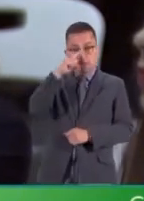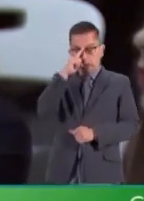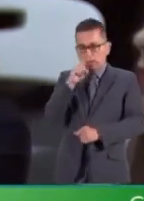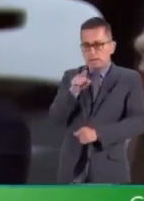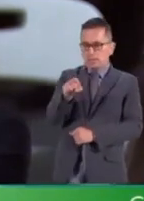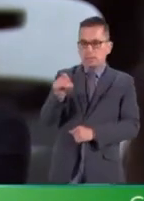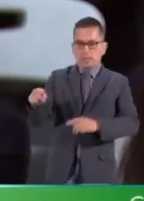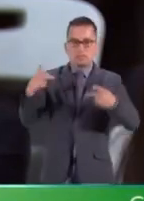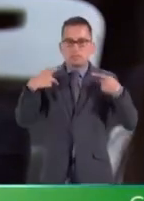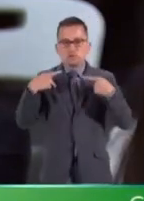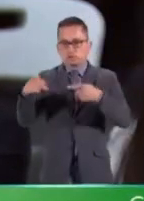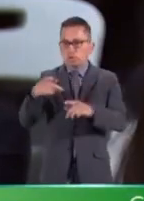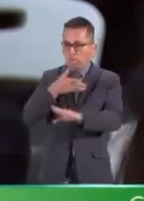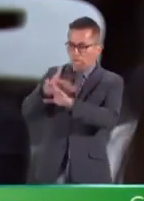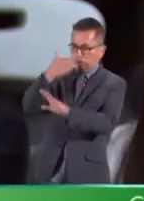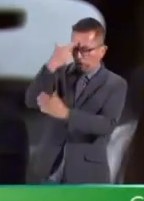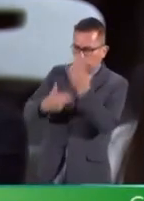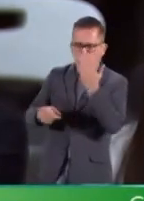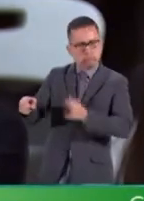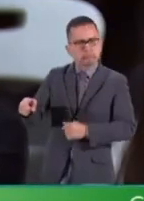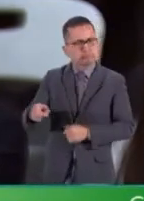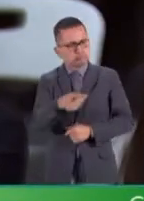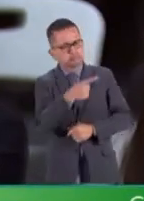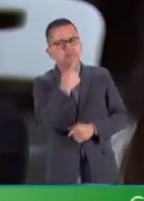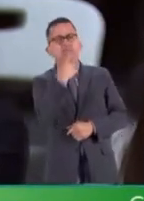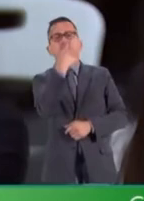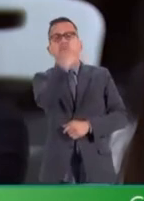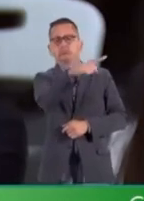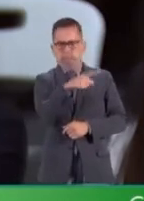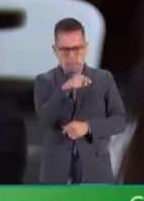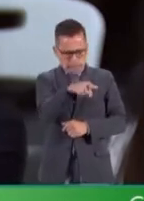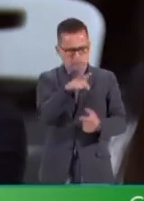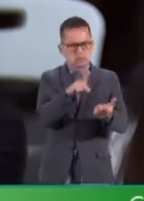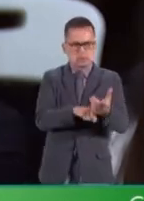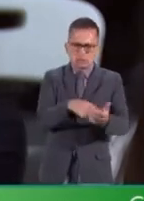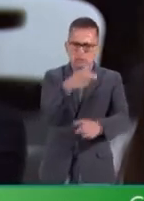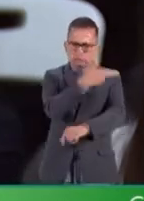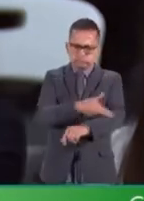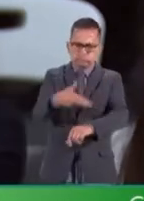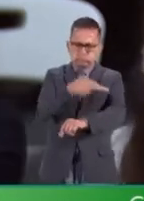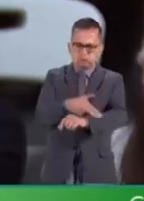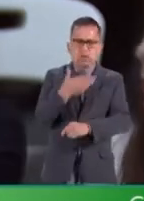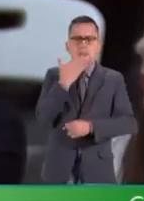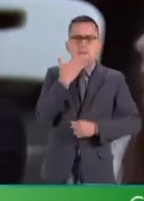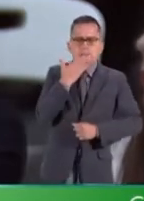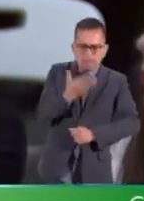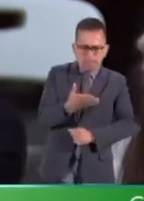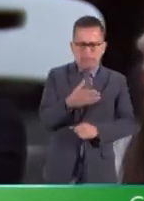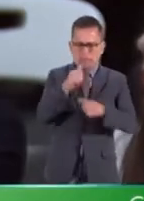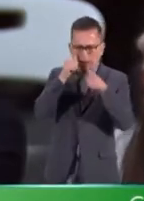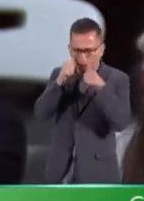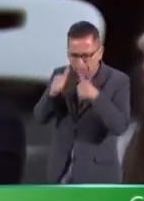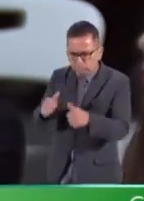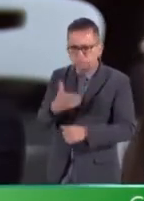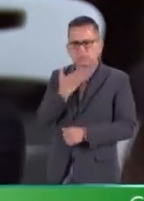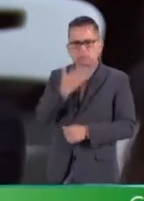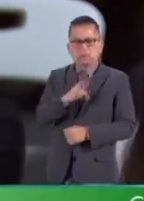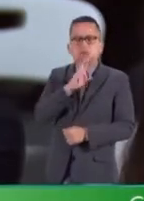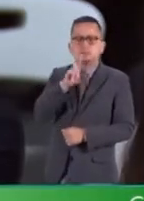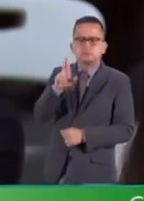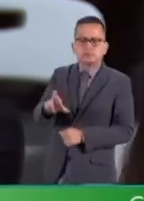quiera denunciar y sepa que contará con un sistema de justicia que sí les dé